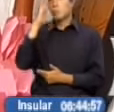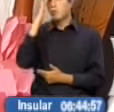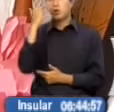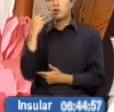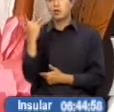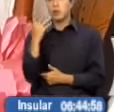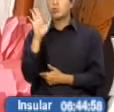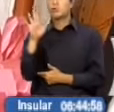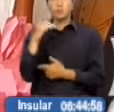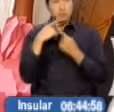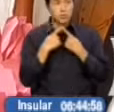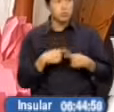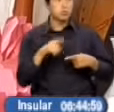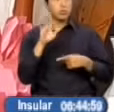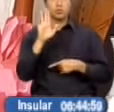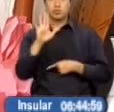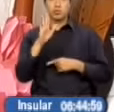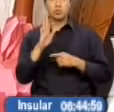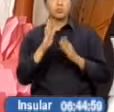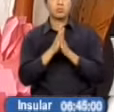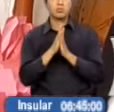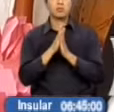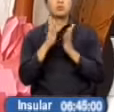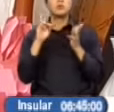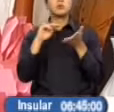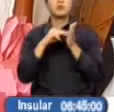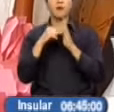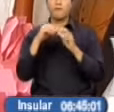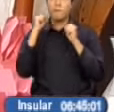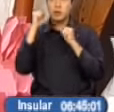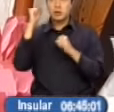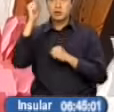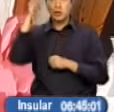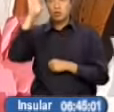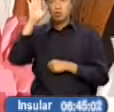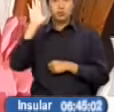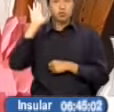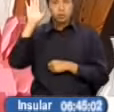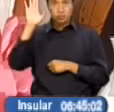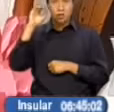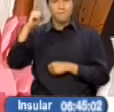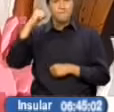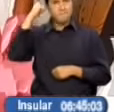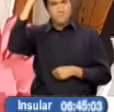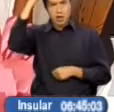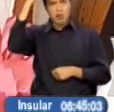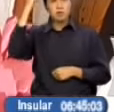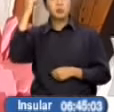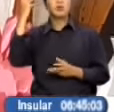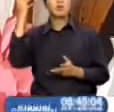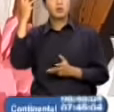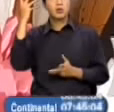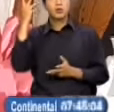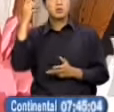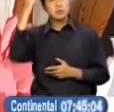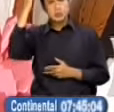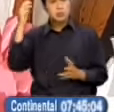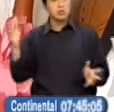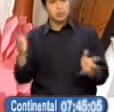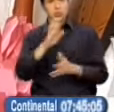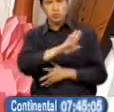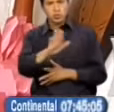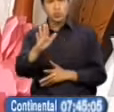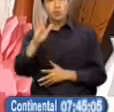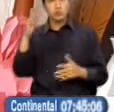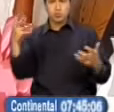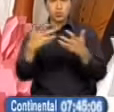él decía que ese sacramento es el de la energía desde la fuerza de dios y con el puño levantaba la mano y lección tiene